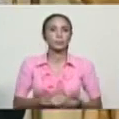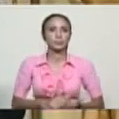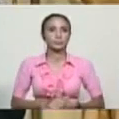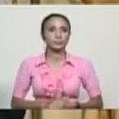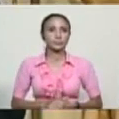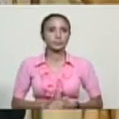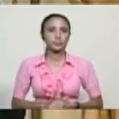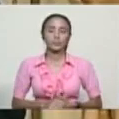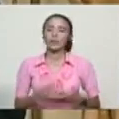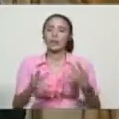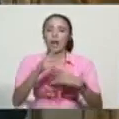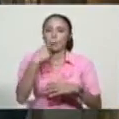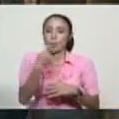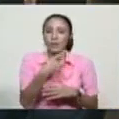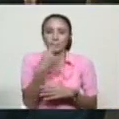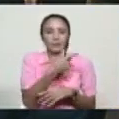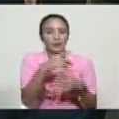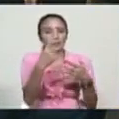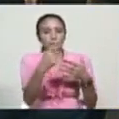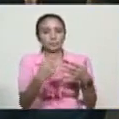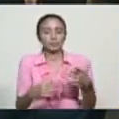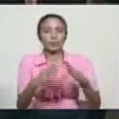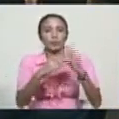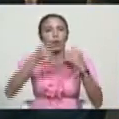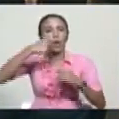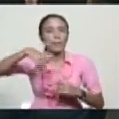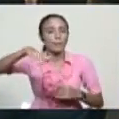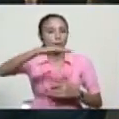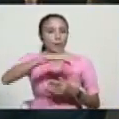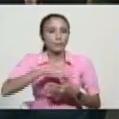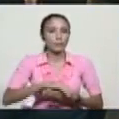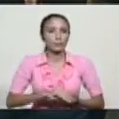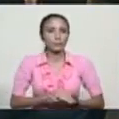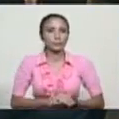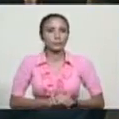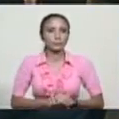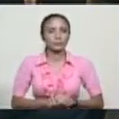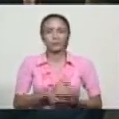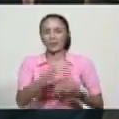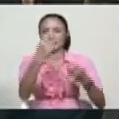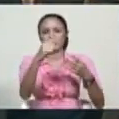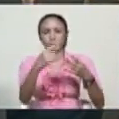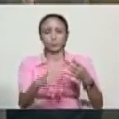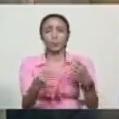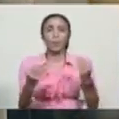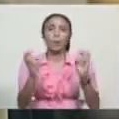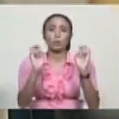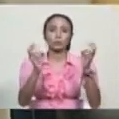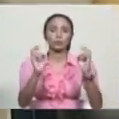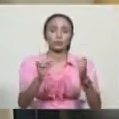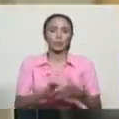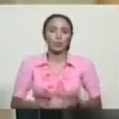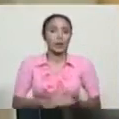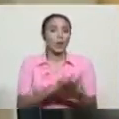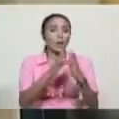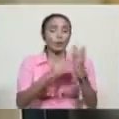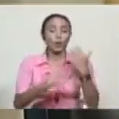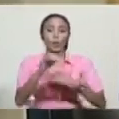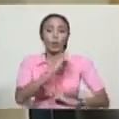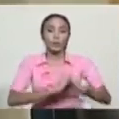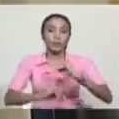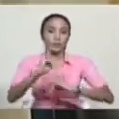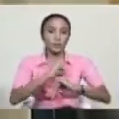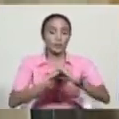de la estructura política, del poder popular, etcétera, etcétera, de los aspectos nacionales,